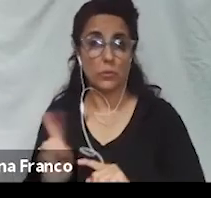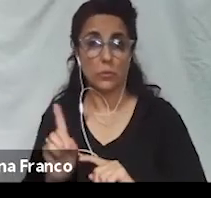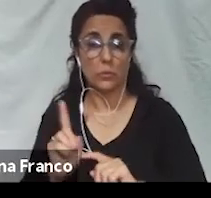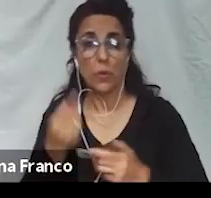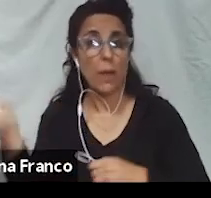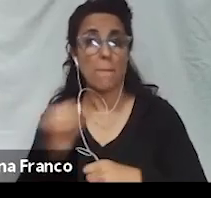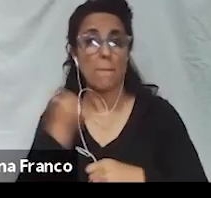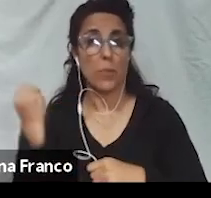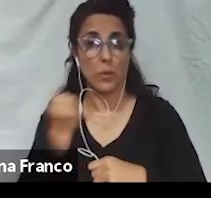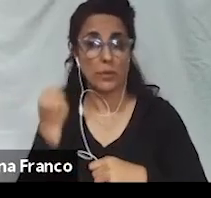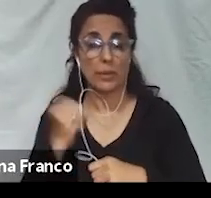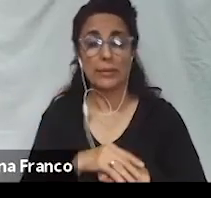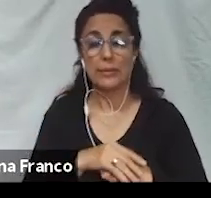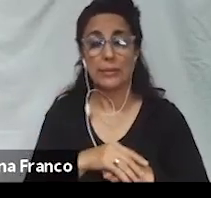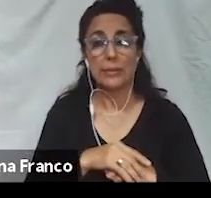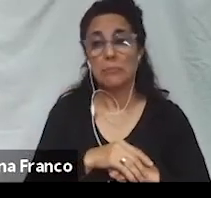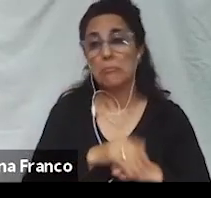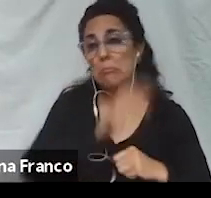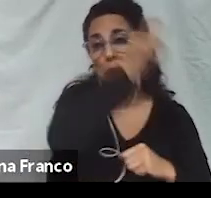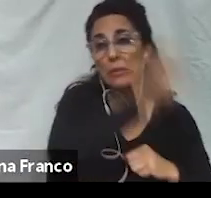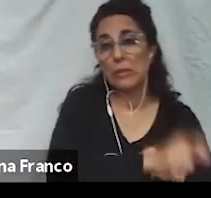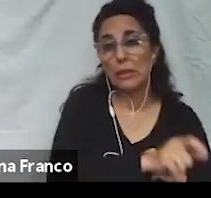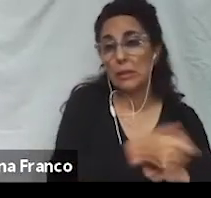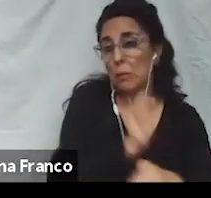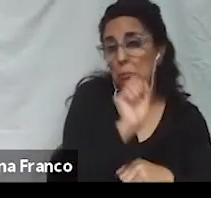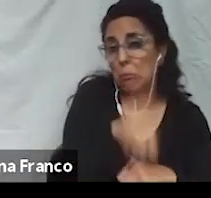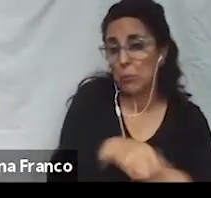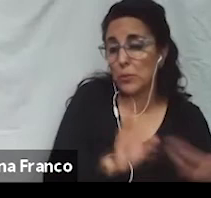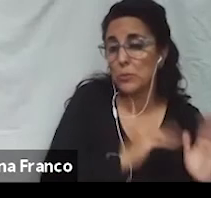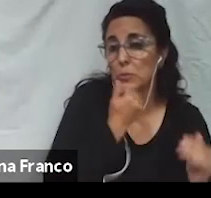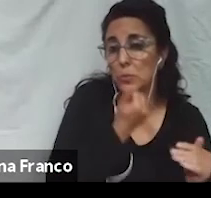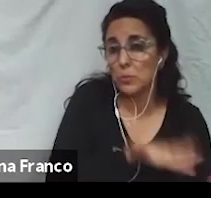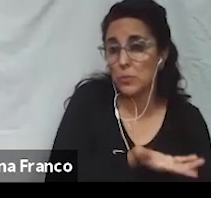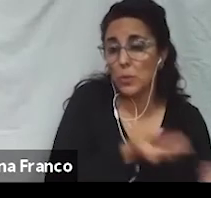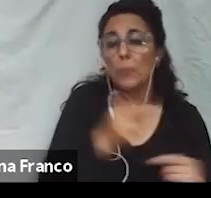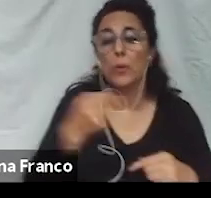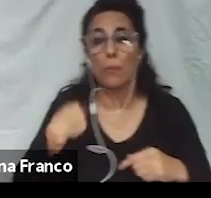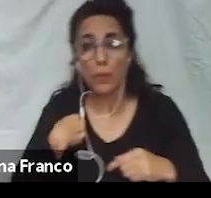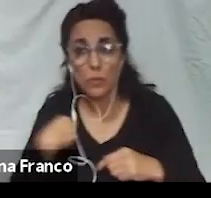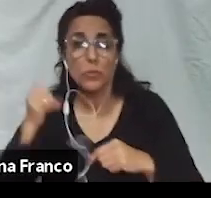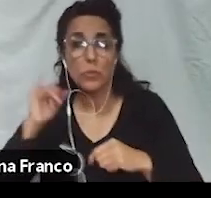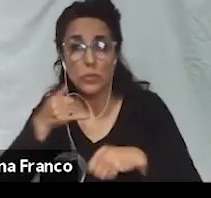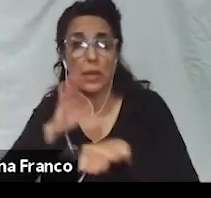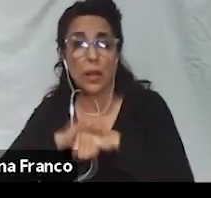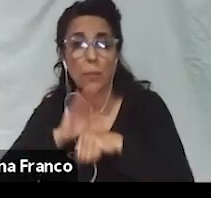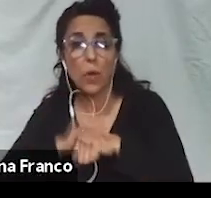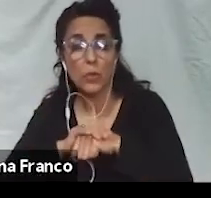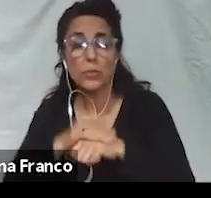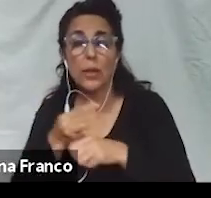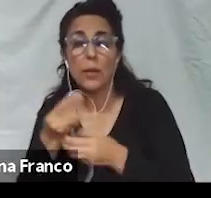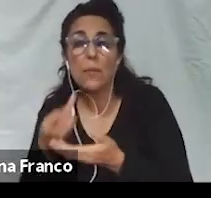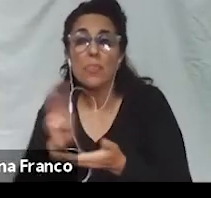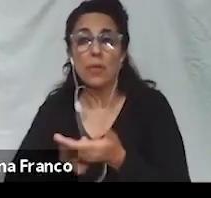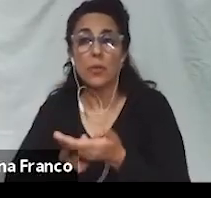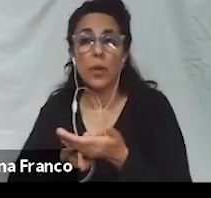opcional. Puede ser que para el cliente no sea importante, pero para nosotros nos va a ser muy útil si tenemos después que hacer